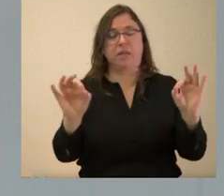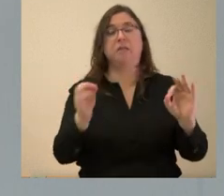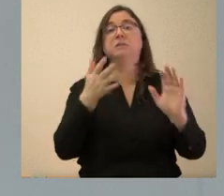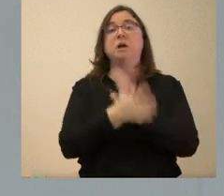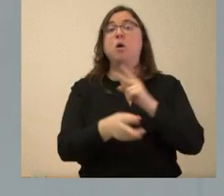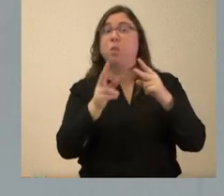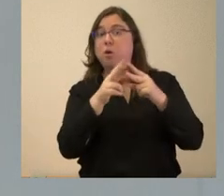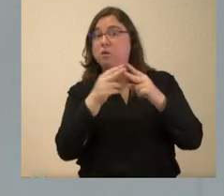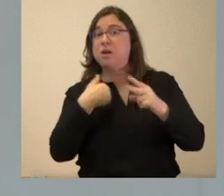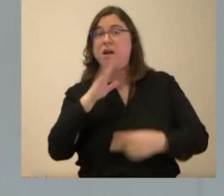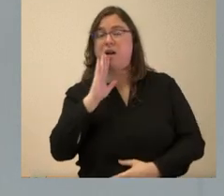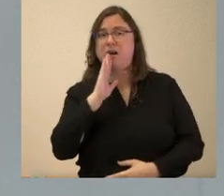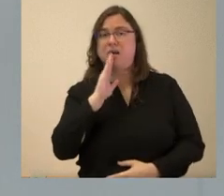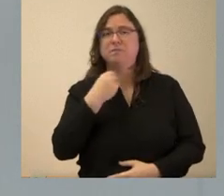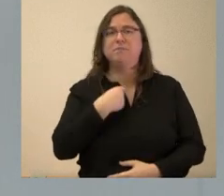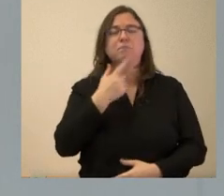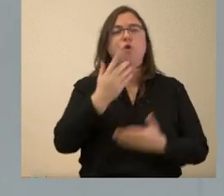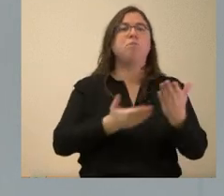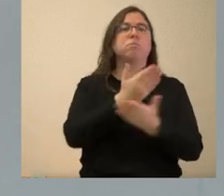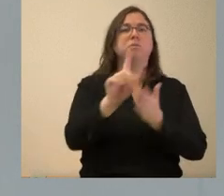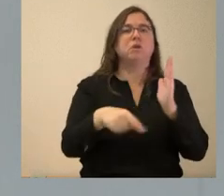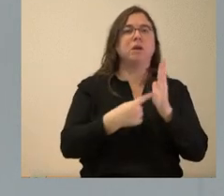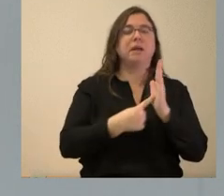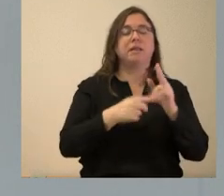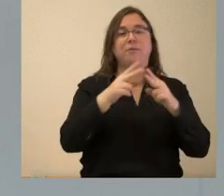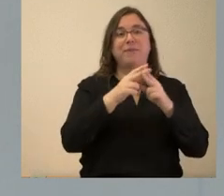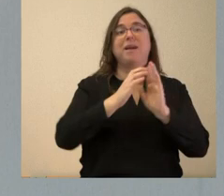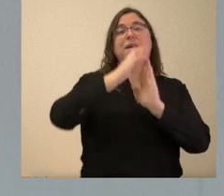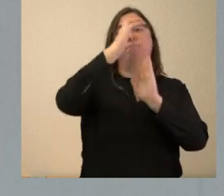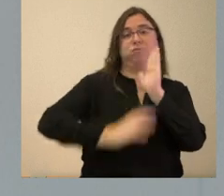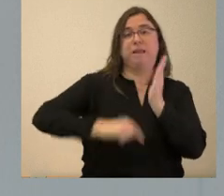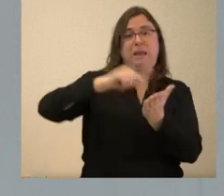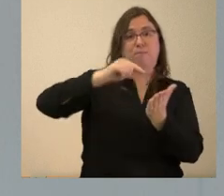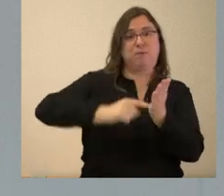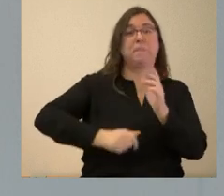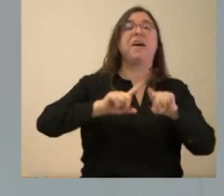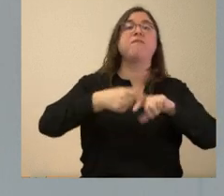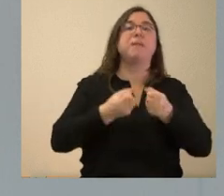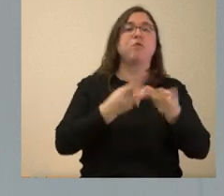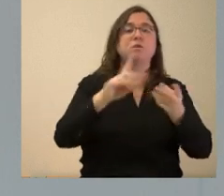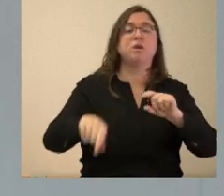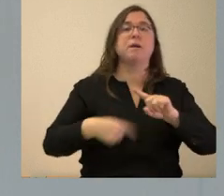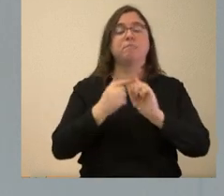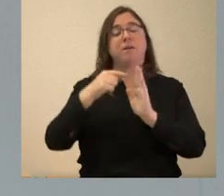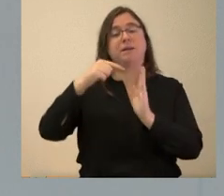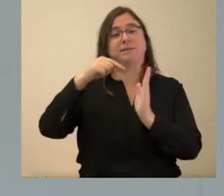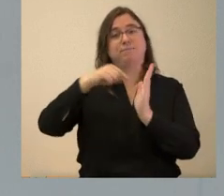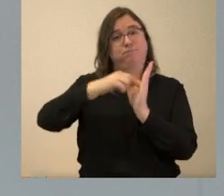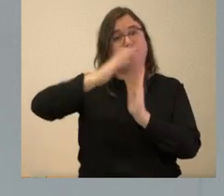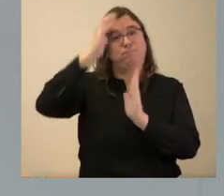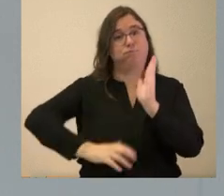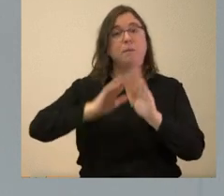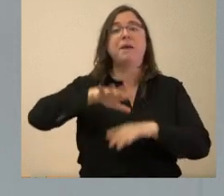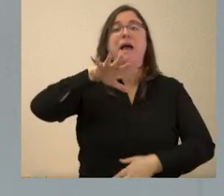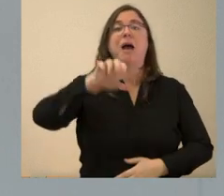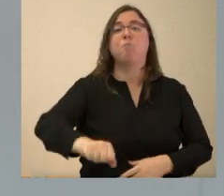aspectos que ahí figuraban en lo que se la proposición de ley que son nuevas rebajas tributarias para las familias numerosas y nuevas rebajas tributarias para la adquisición de la